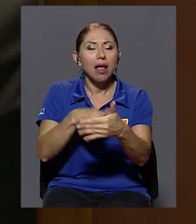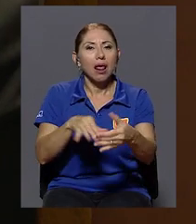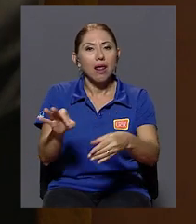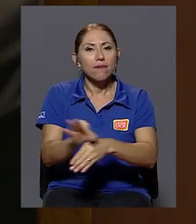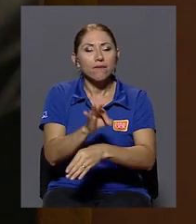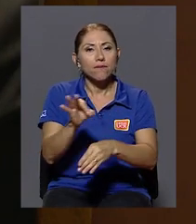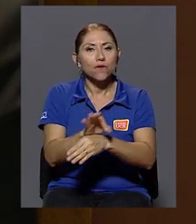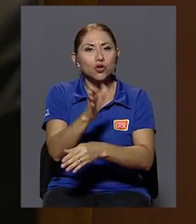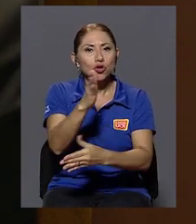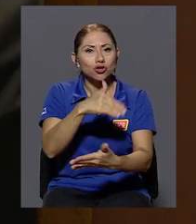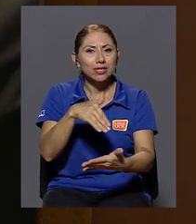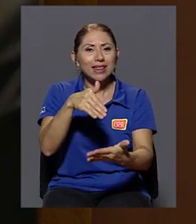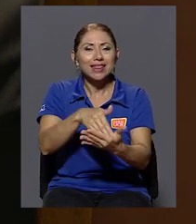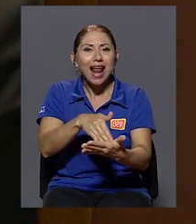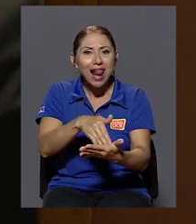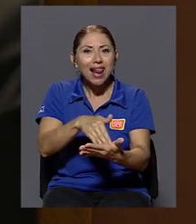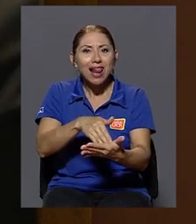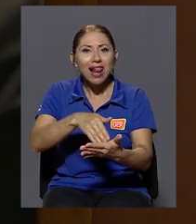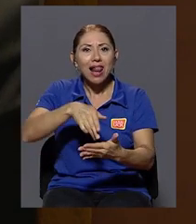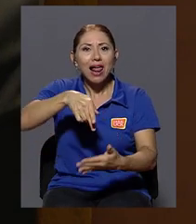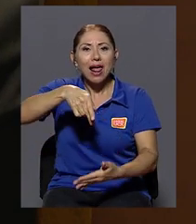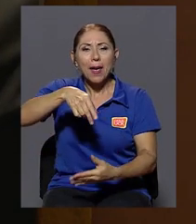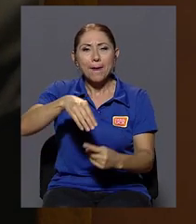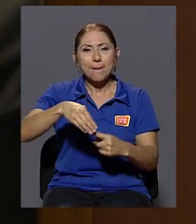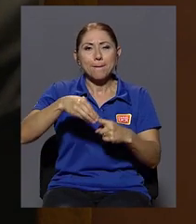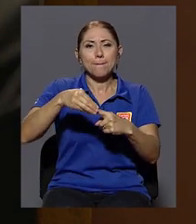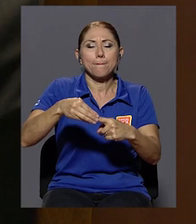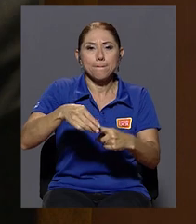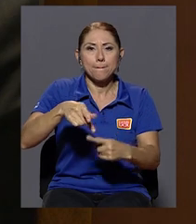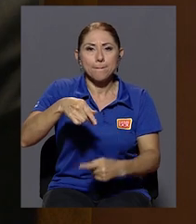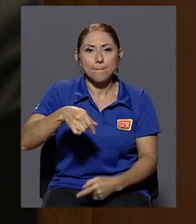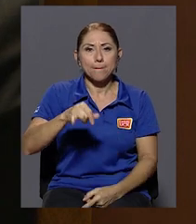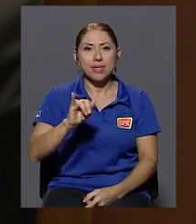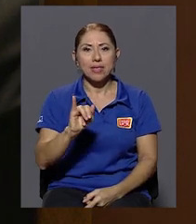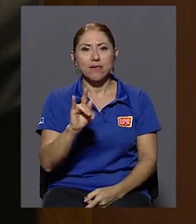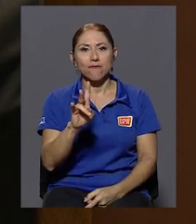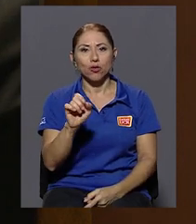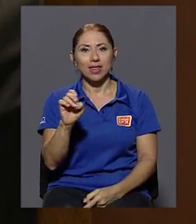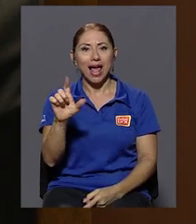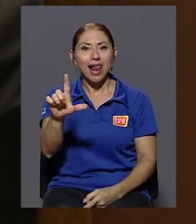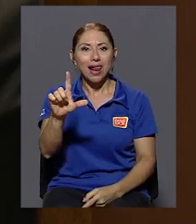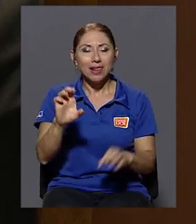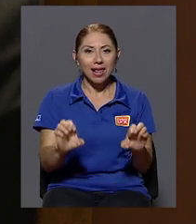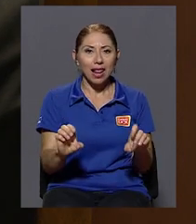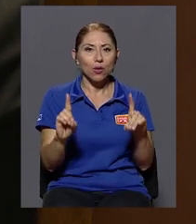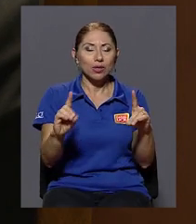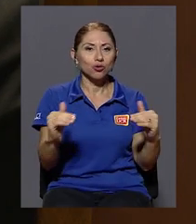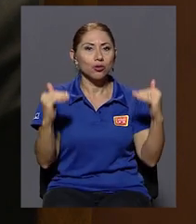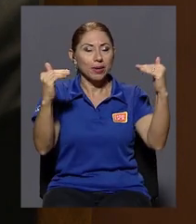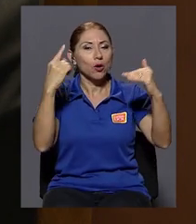función central, pivotal realmente, de la educación superior para el desarrollo de